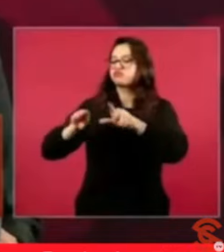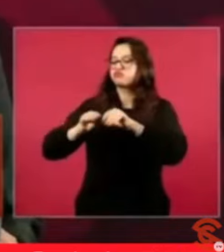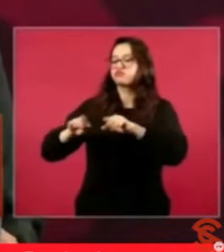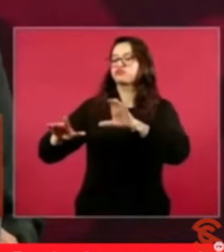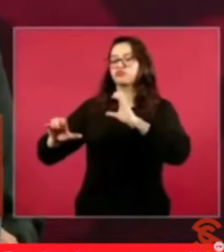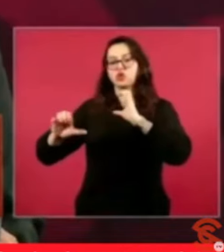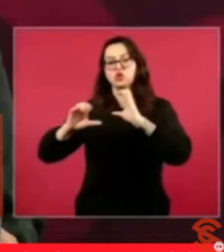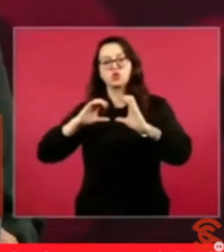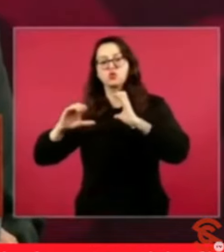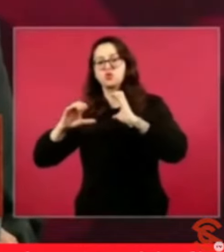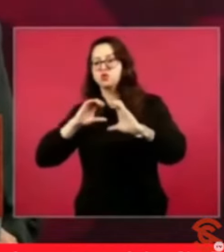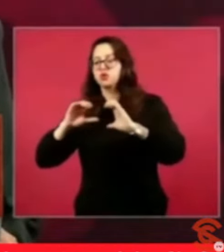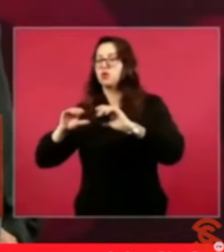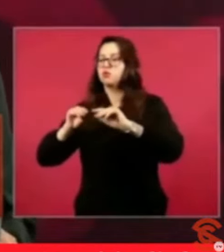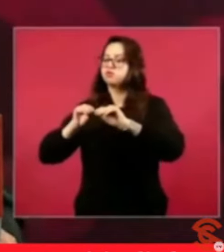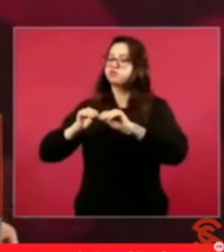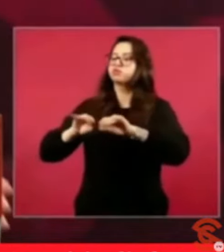no había